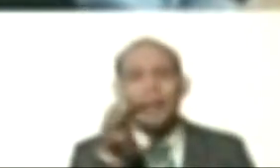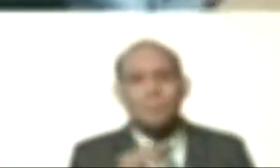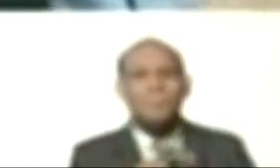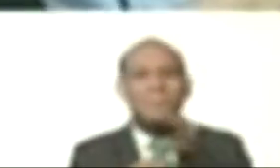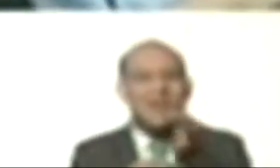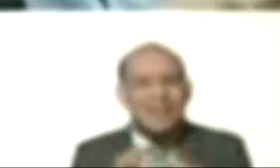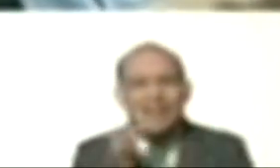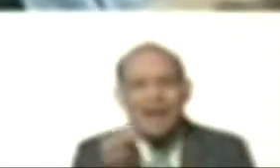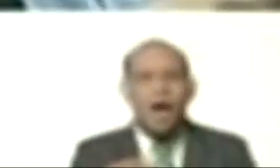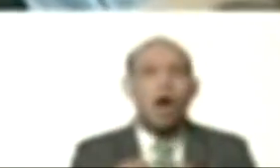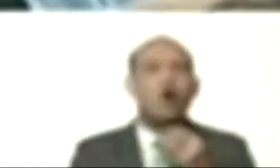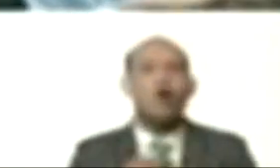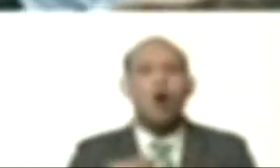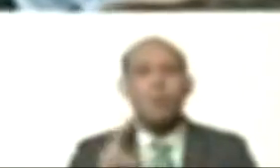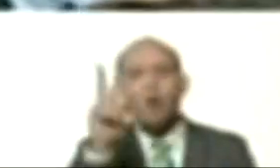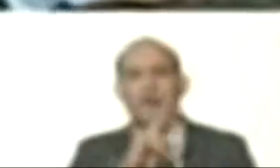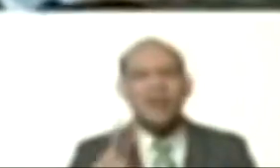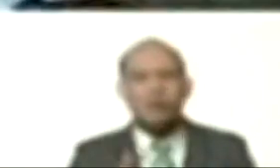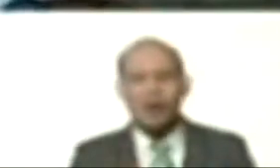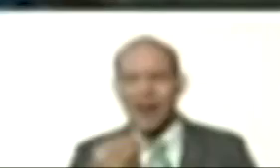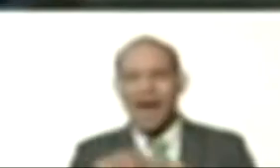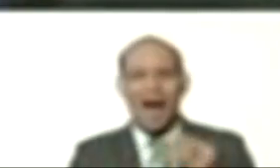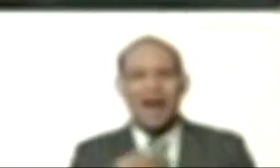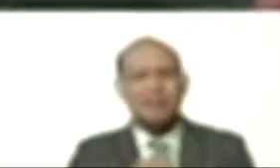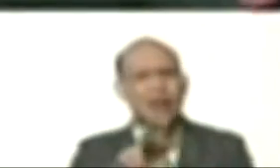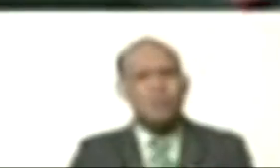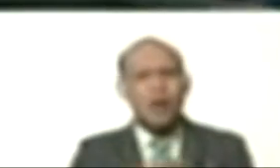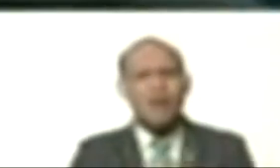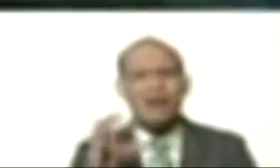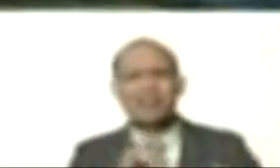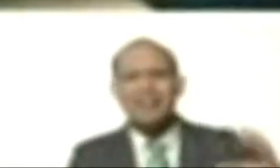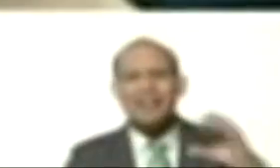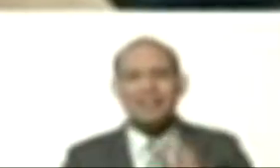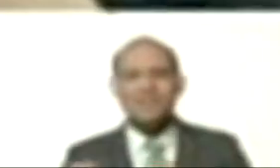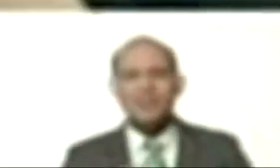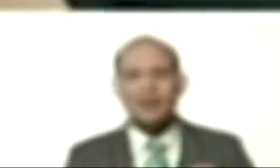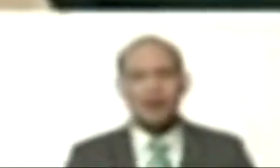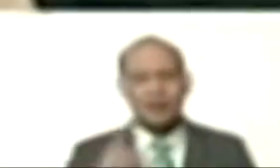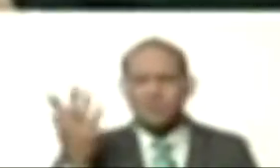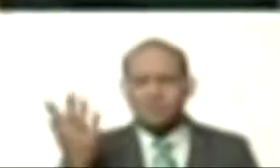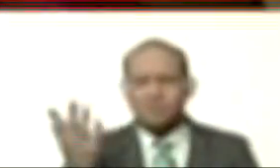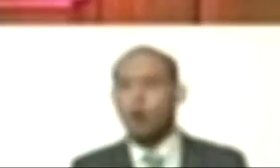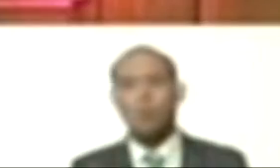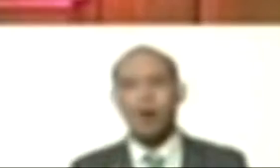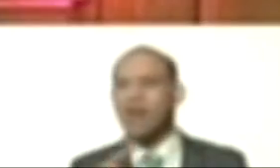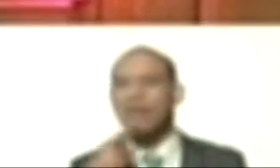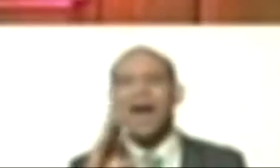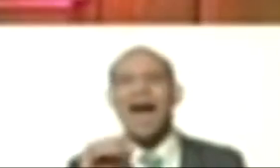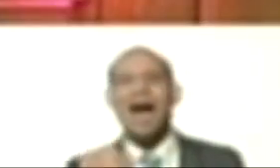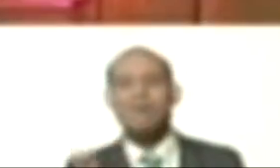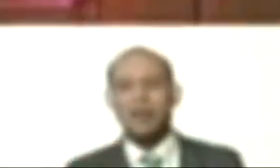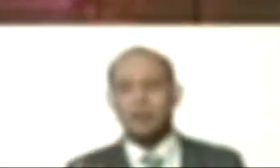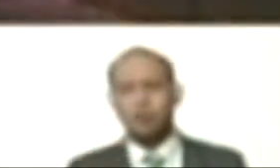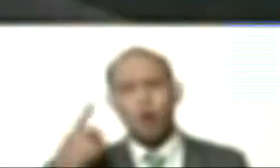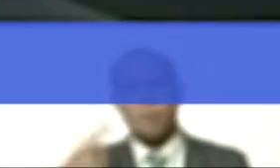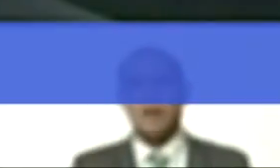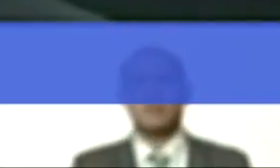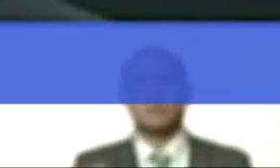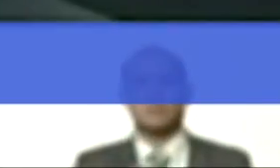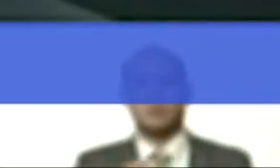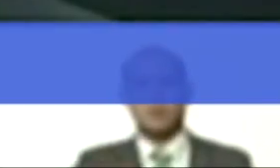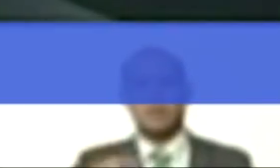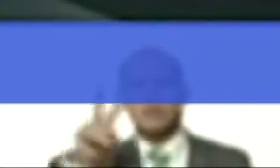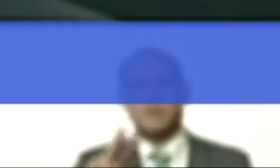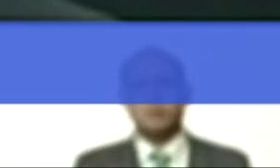carvativir que asegura son capaces de neutralizar El covid-19 manda en Venezuela el